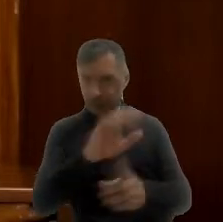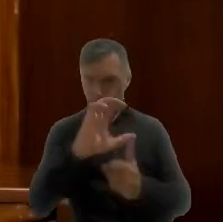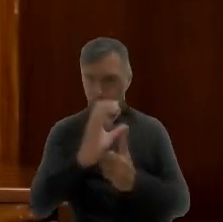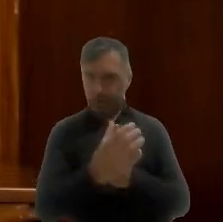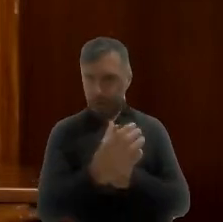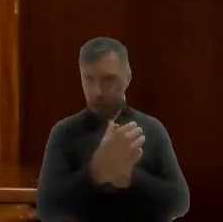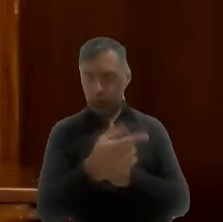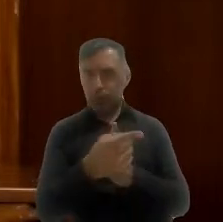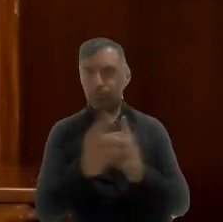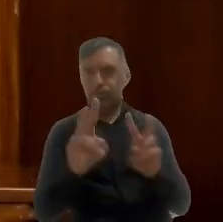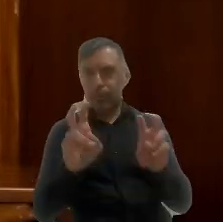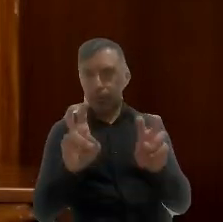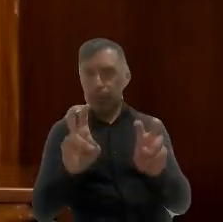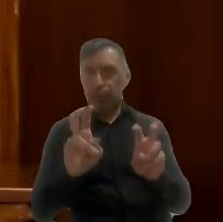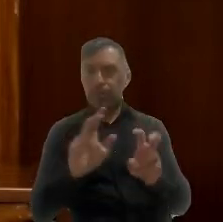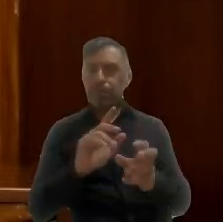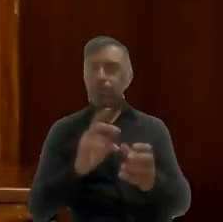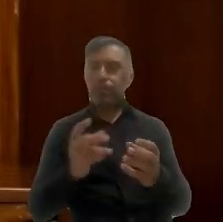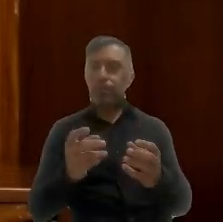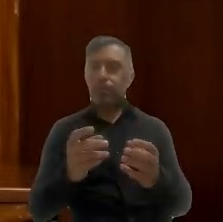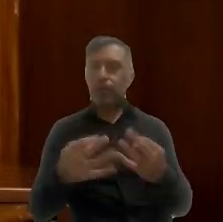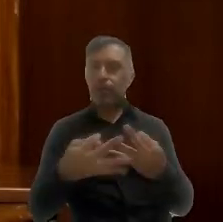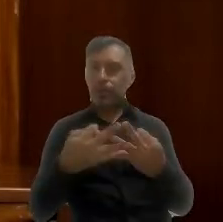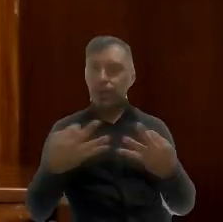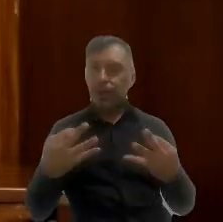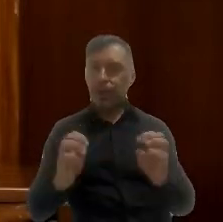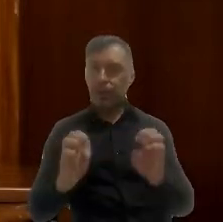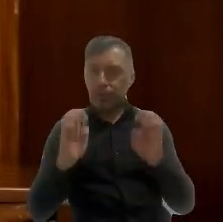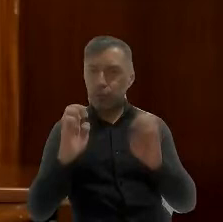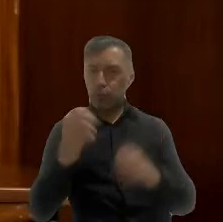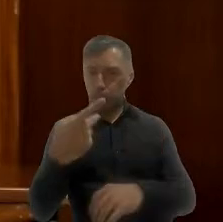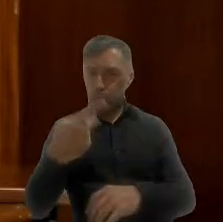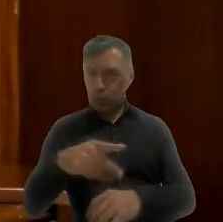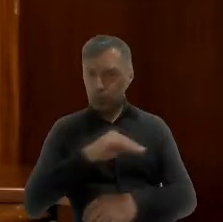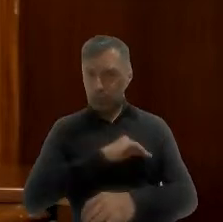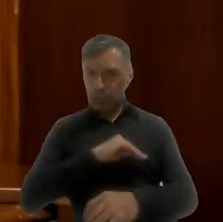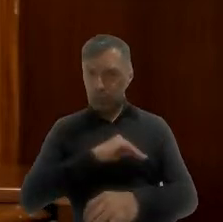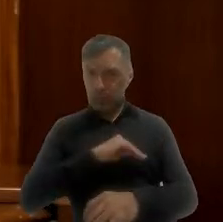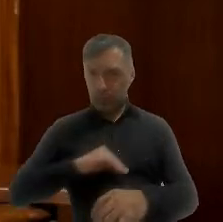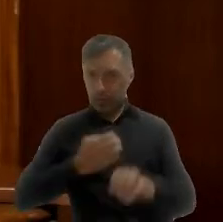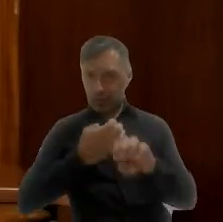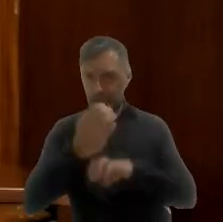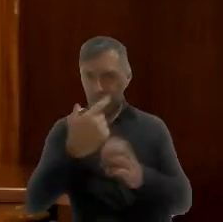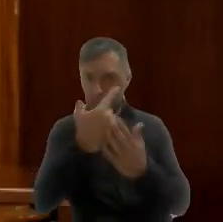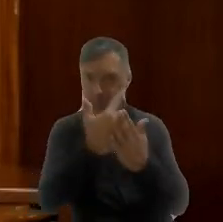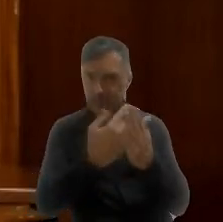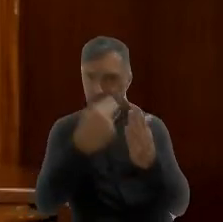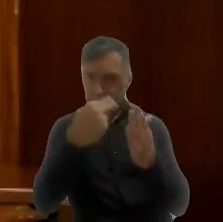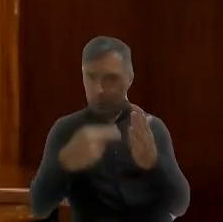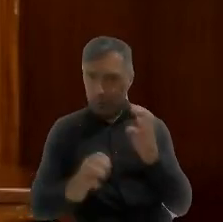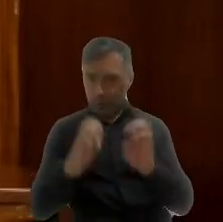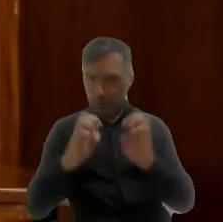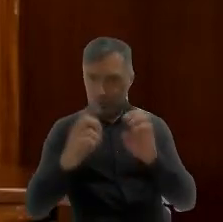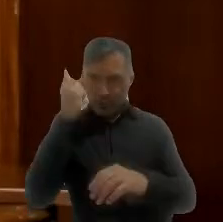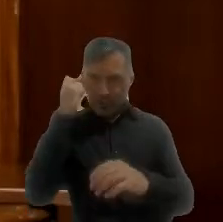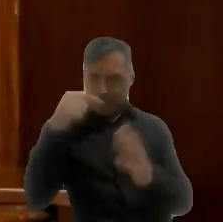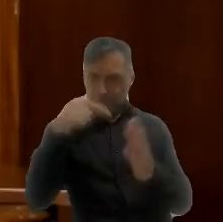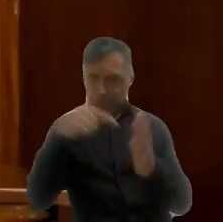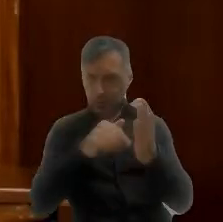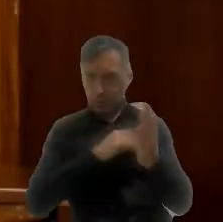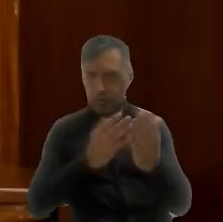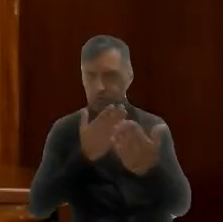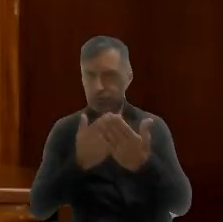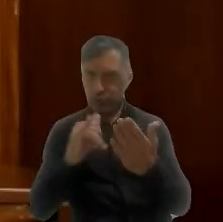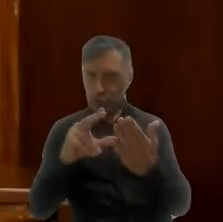de Patrimonio Estatal y Municipal para su estudio y dictamen. 3.